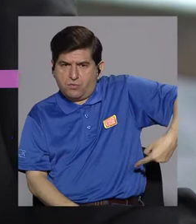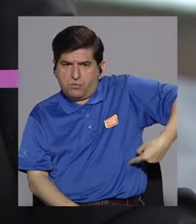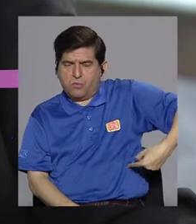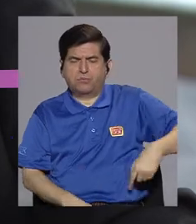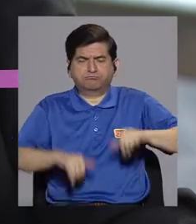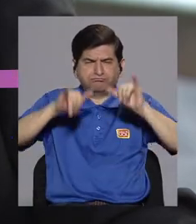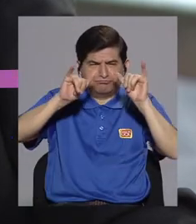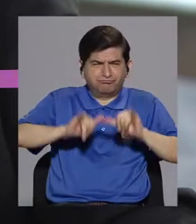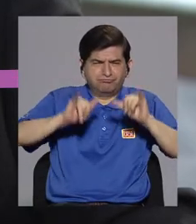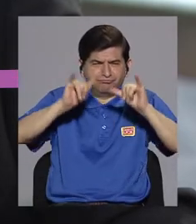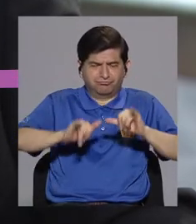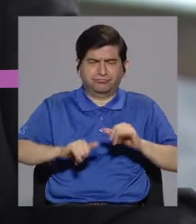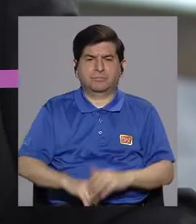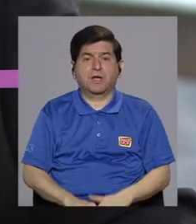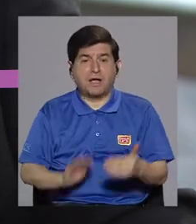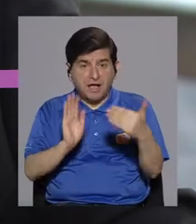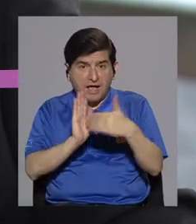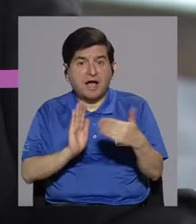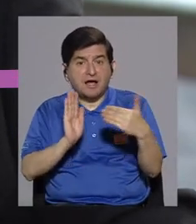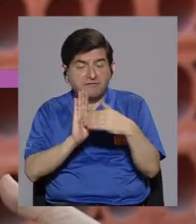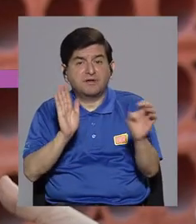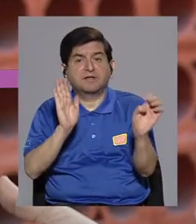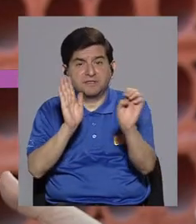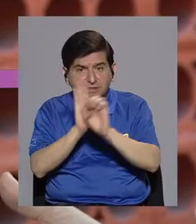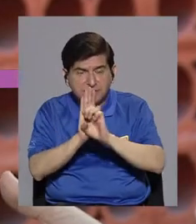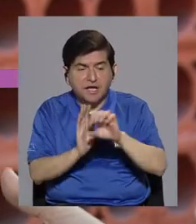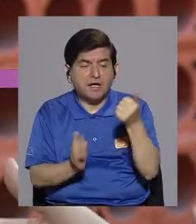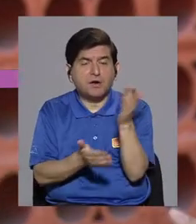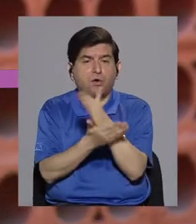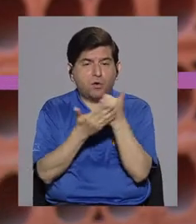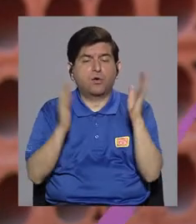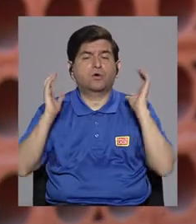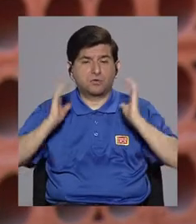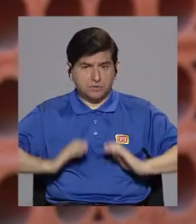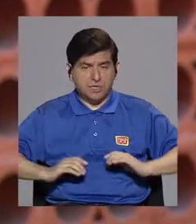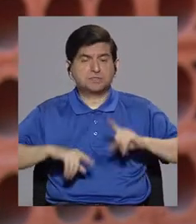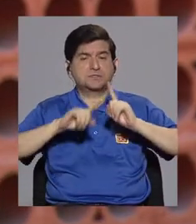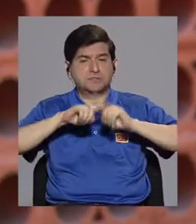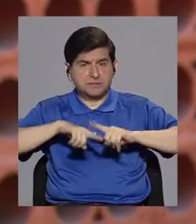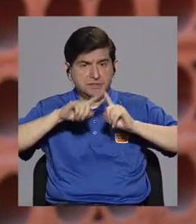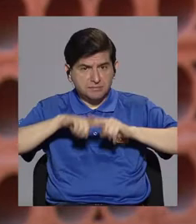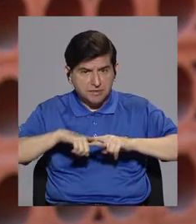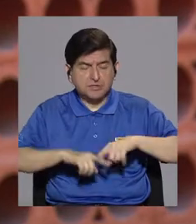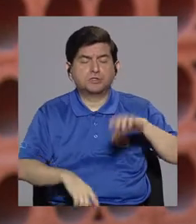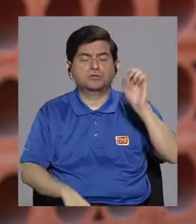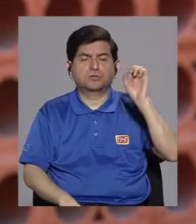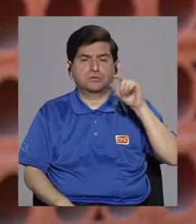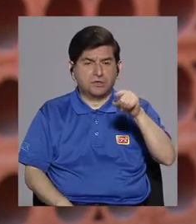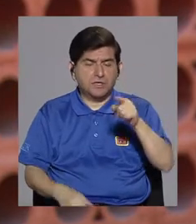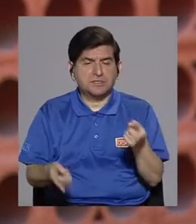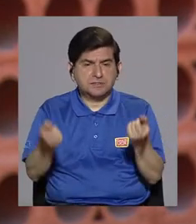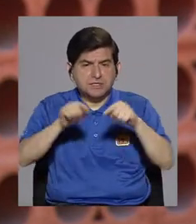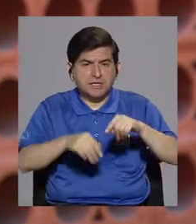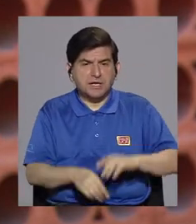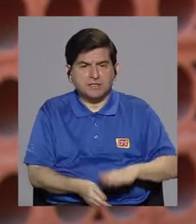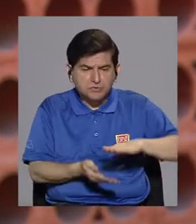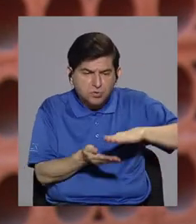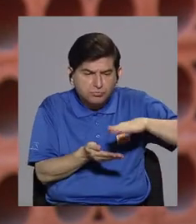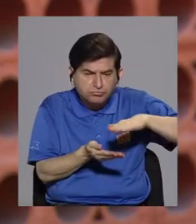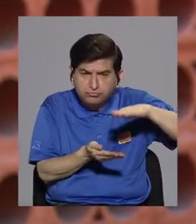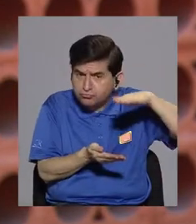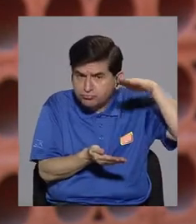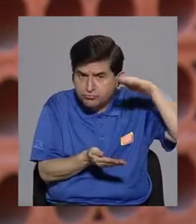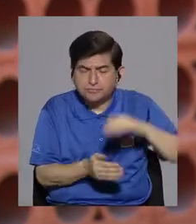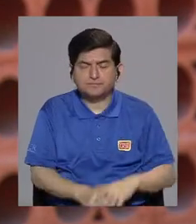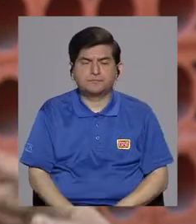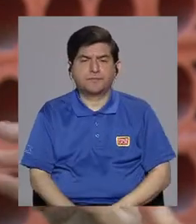Puede haber grandes acumulaciones de mercurio. Okay, en el podría riñón. Afectar entonces, por ejemplo, otros órganos, de dónde es que se aloje o se acumule la cantidad